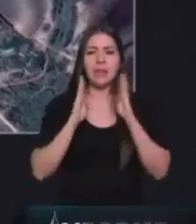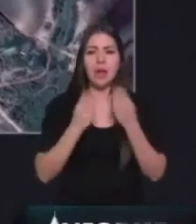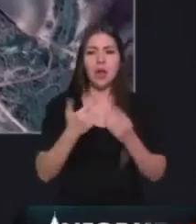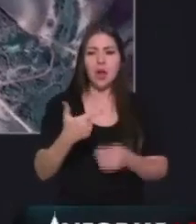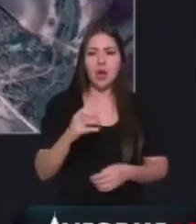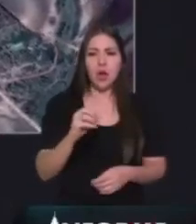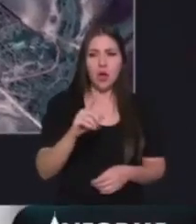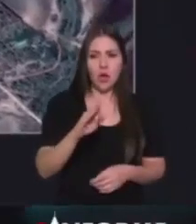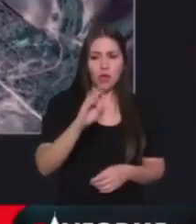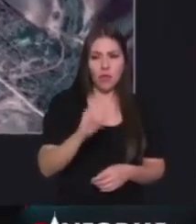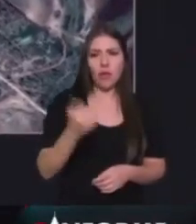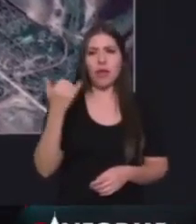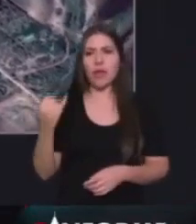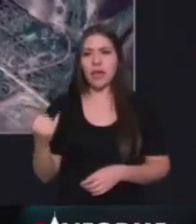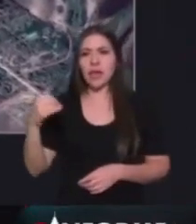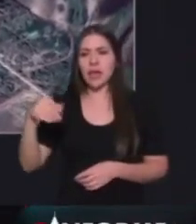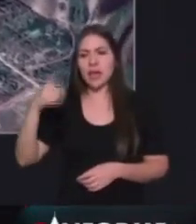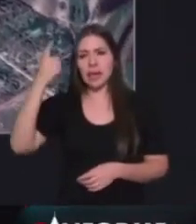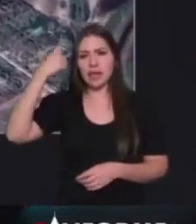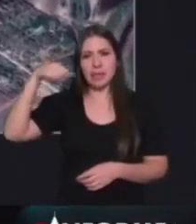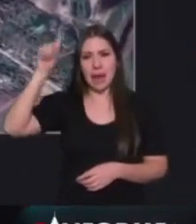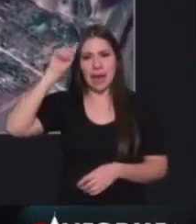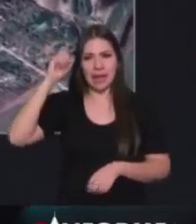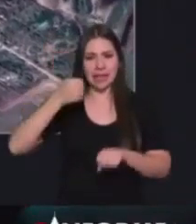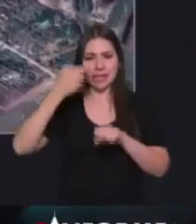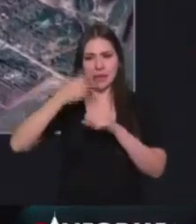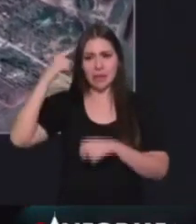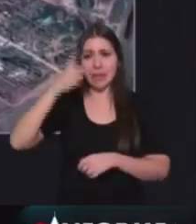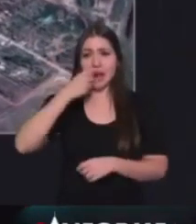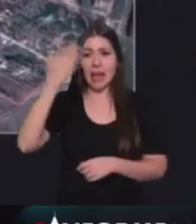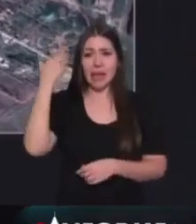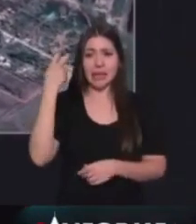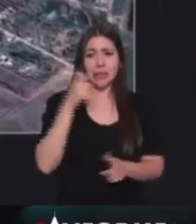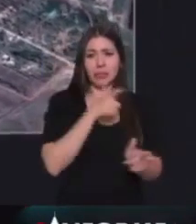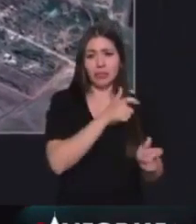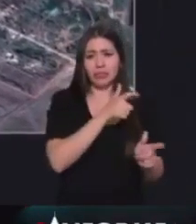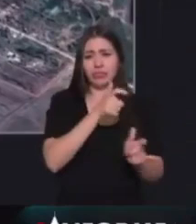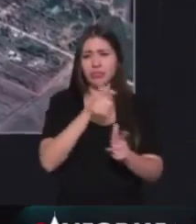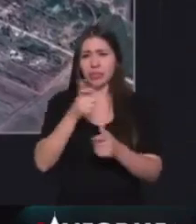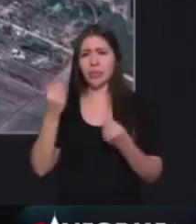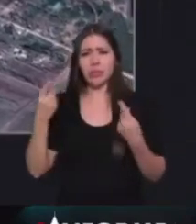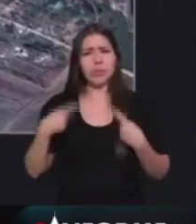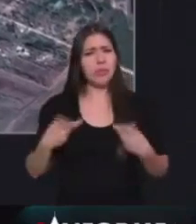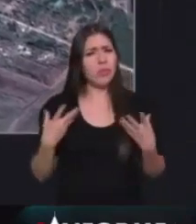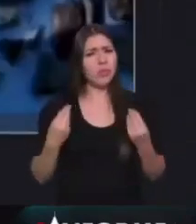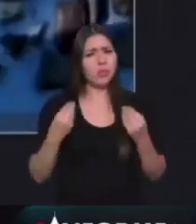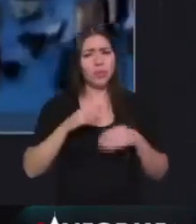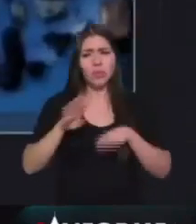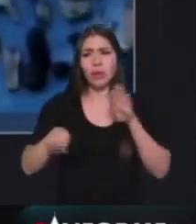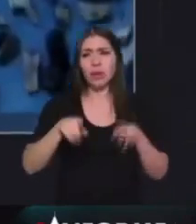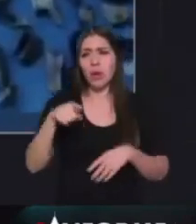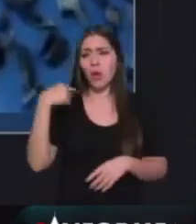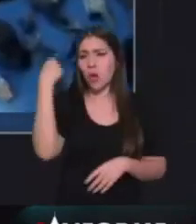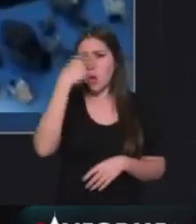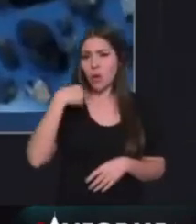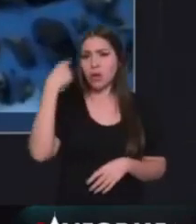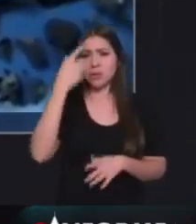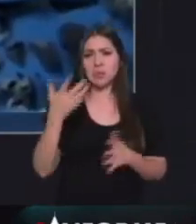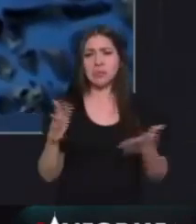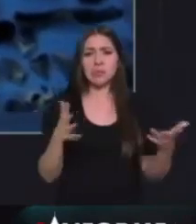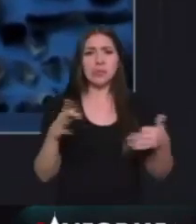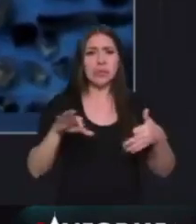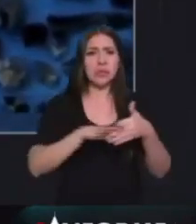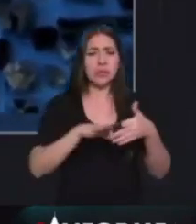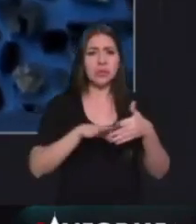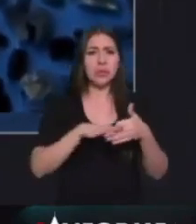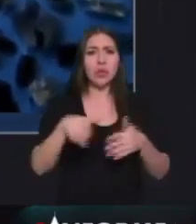personas argumentaban que eran decenas de muertos en tiroteos que ese día fueron horas, casi 12 horas